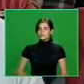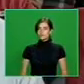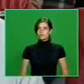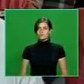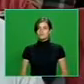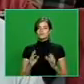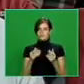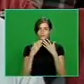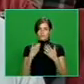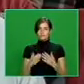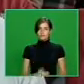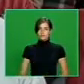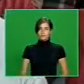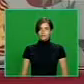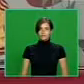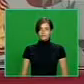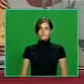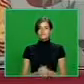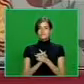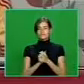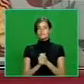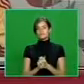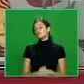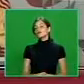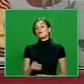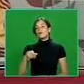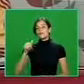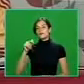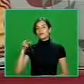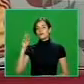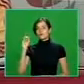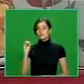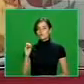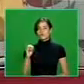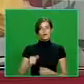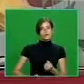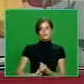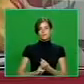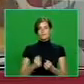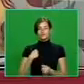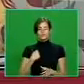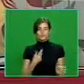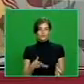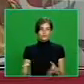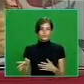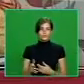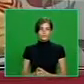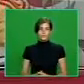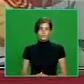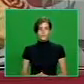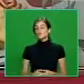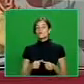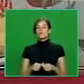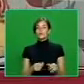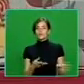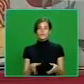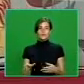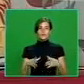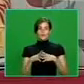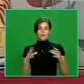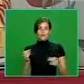bueno Muchas gracias camarada compañero Pedro Lander vamos a apoyarlo y Yo invito sigo invitando a